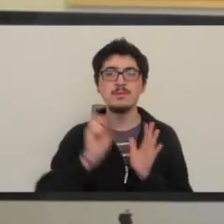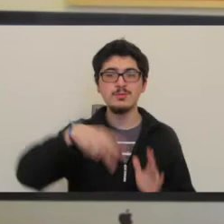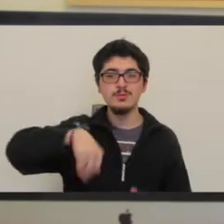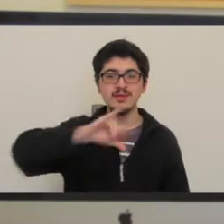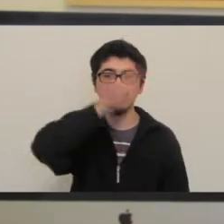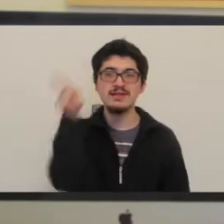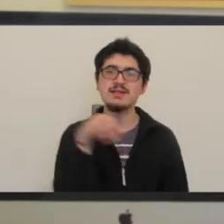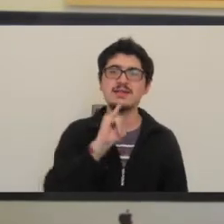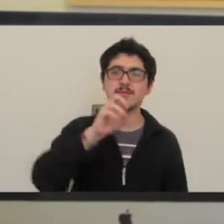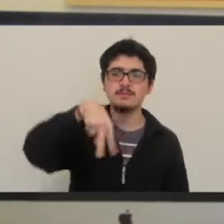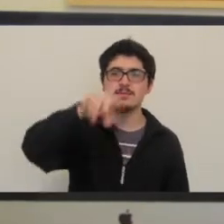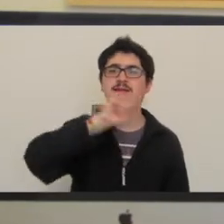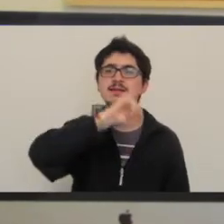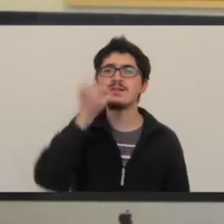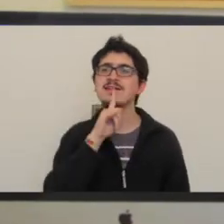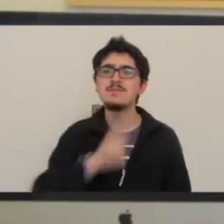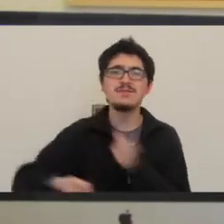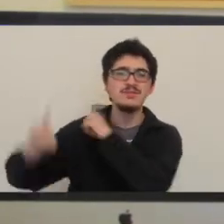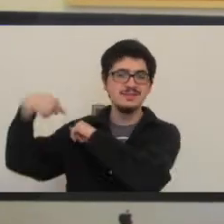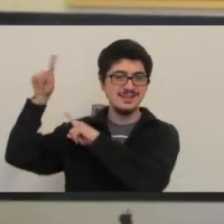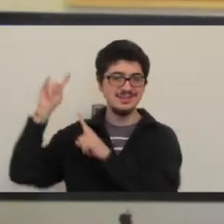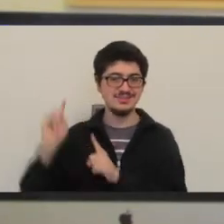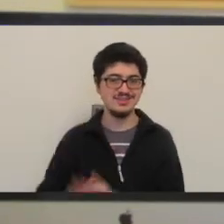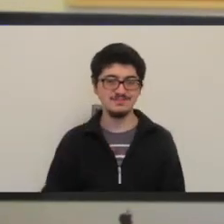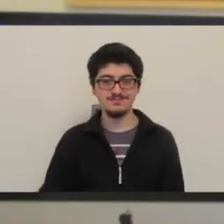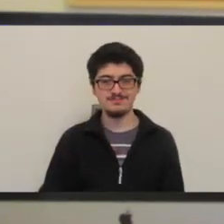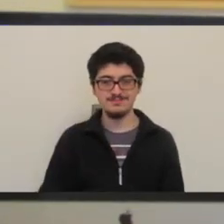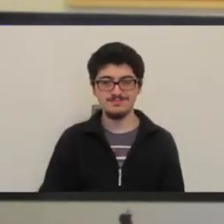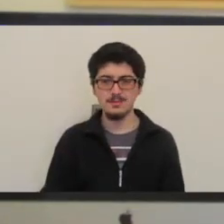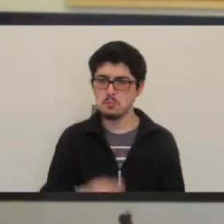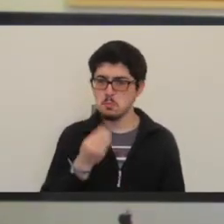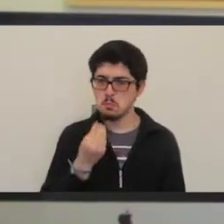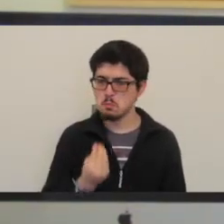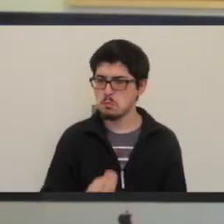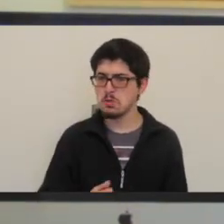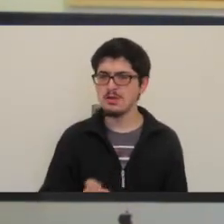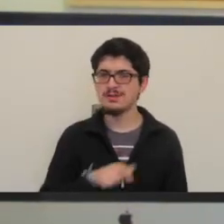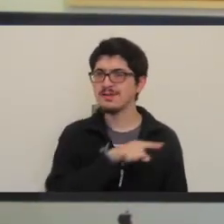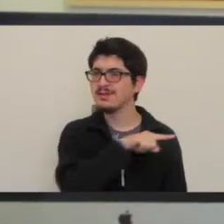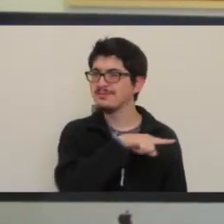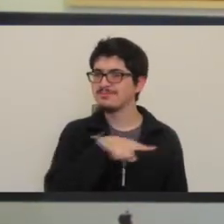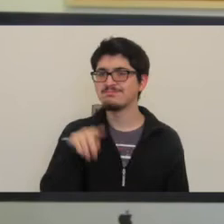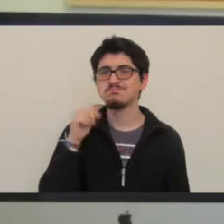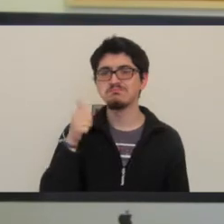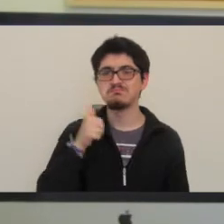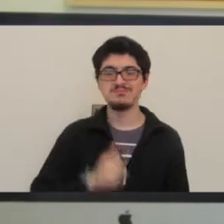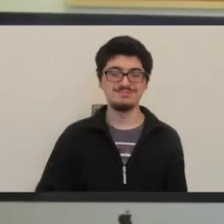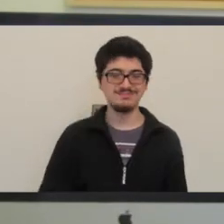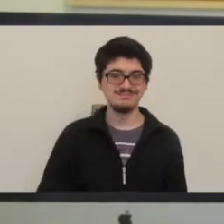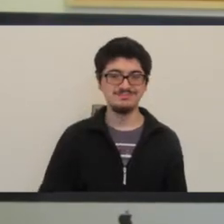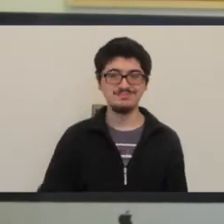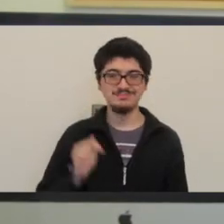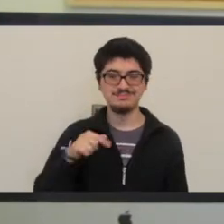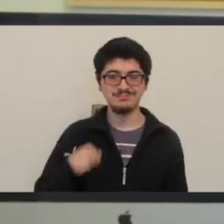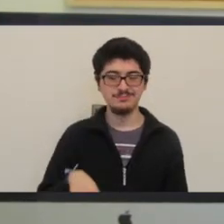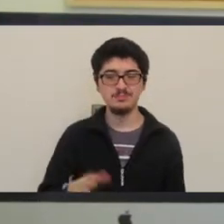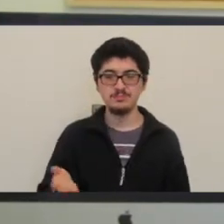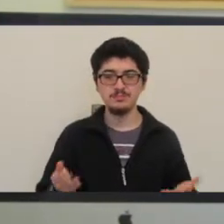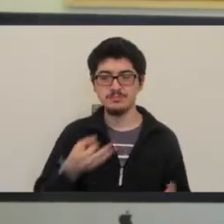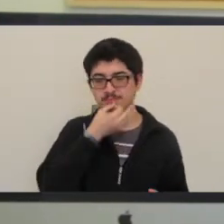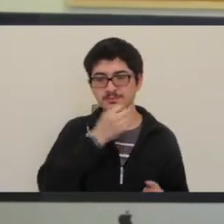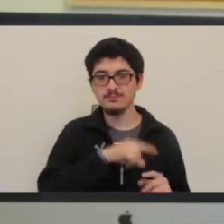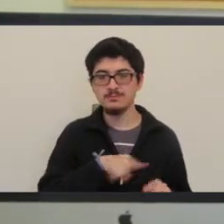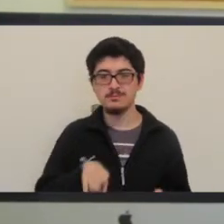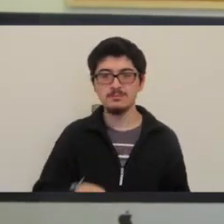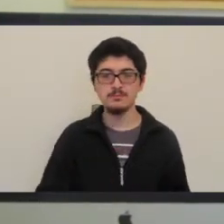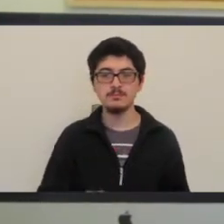bienvenidos a un nuevo capítulo de, ya lo saben, Inversionista de Historias. Espero que estén bien y que tengan una semana fenomenal. El día de hoy,